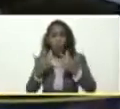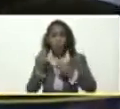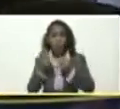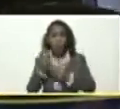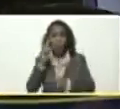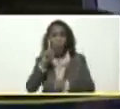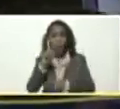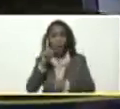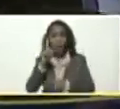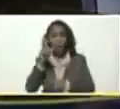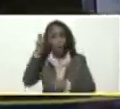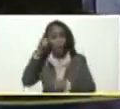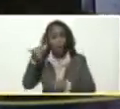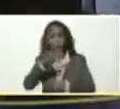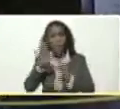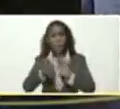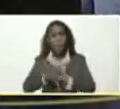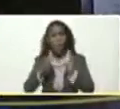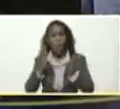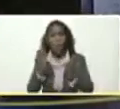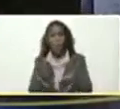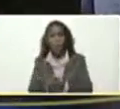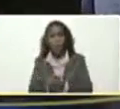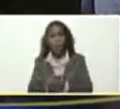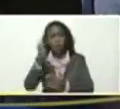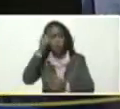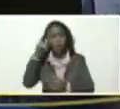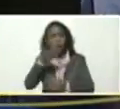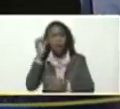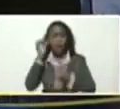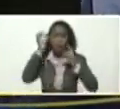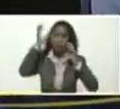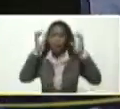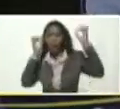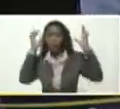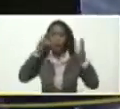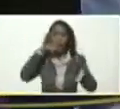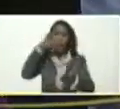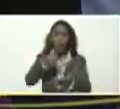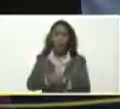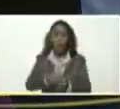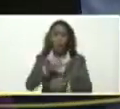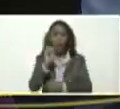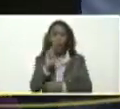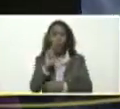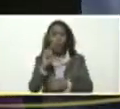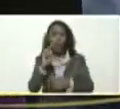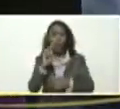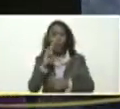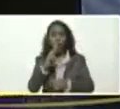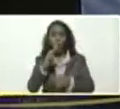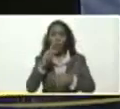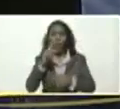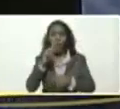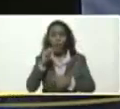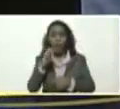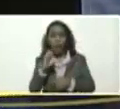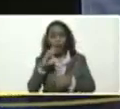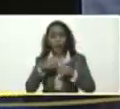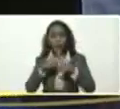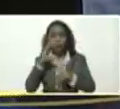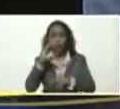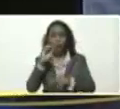ciudad artesanal del mundo y ciudad creativa nombrada por la UNESCO y por el Consejo Mundial de Artesanías. Y es